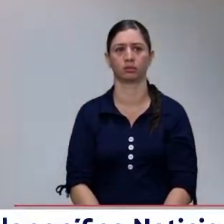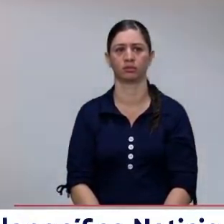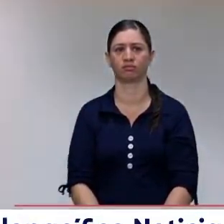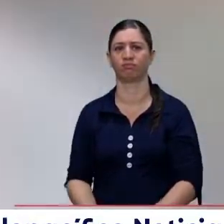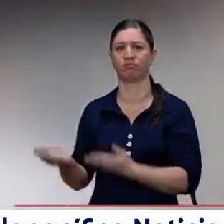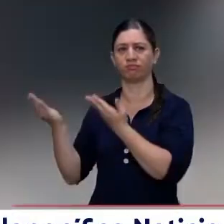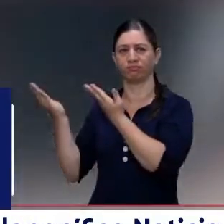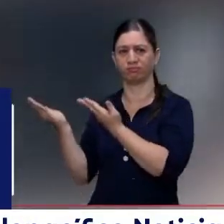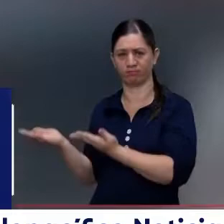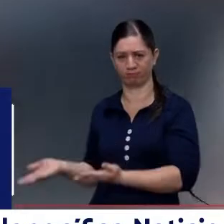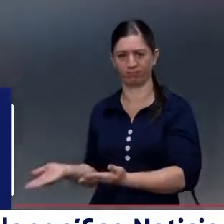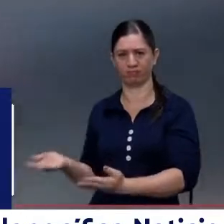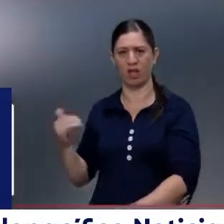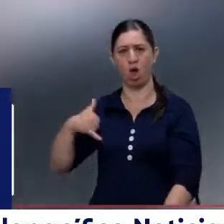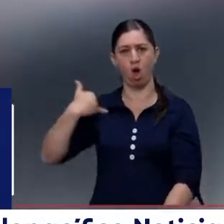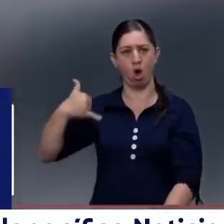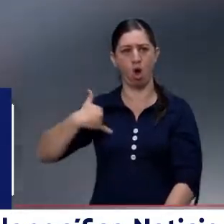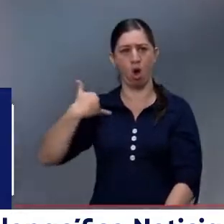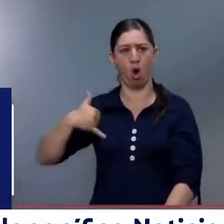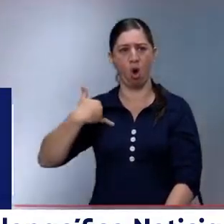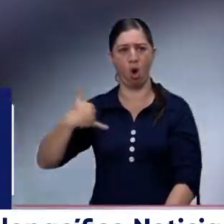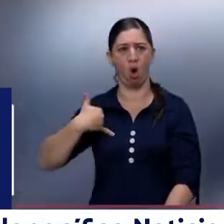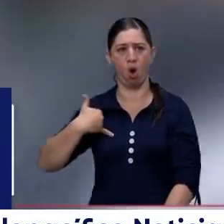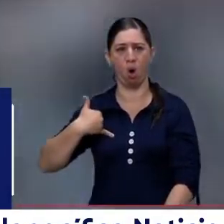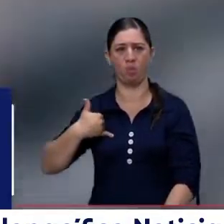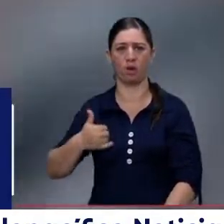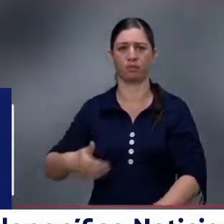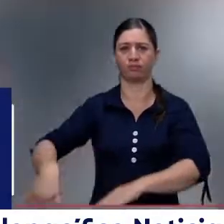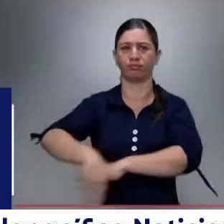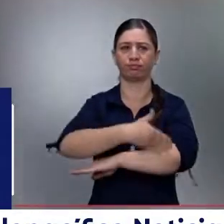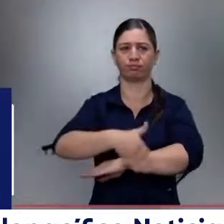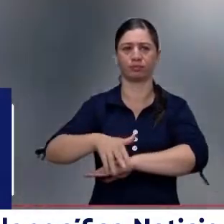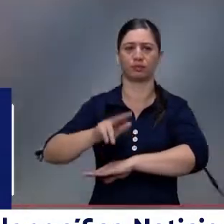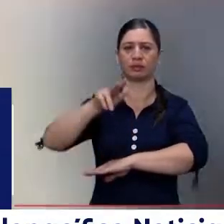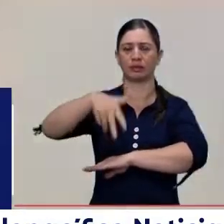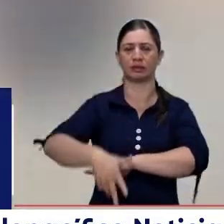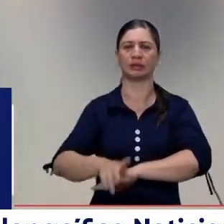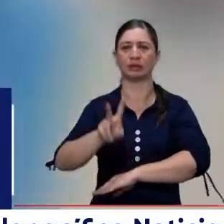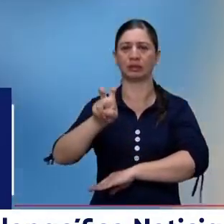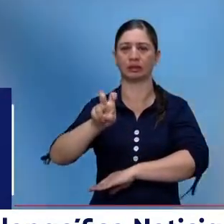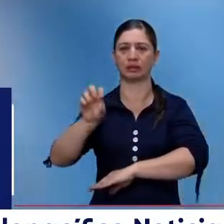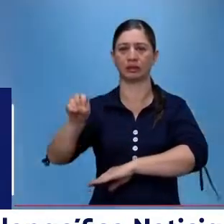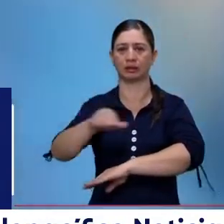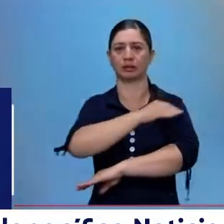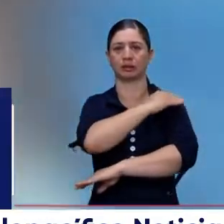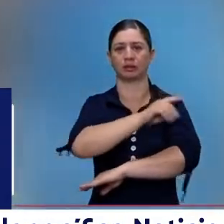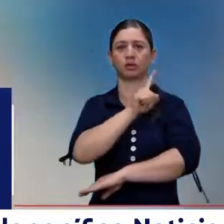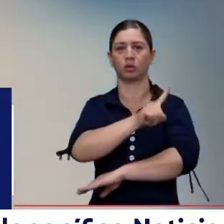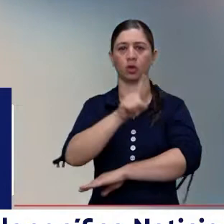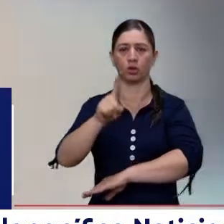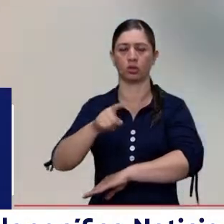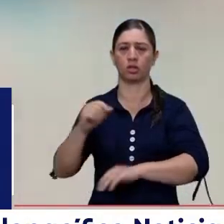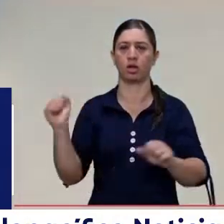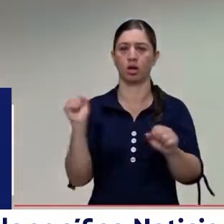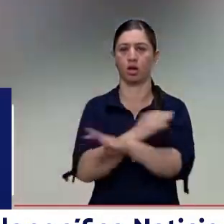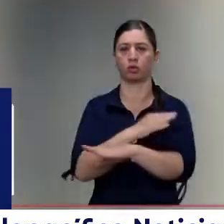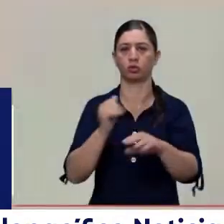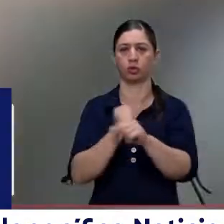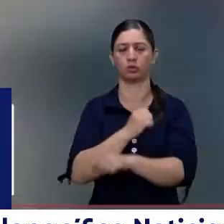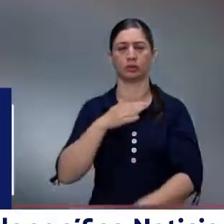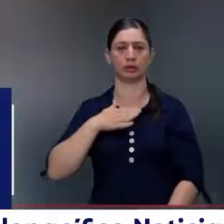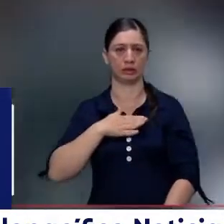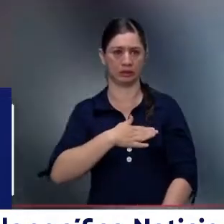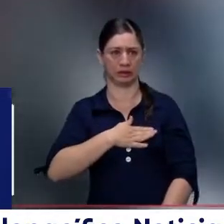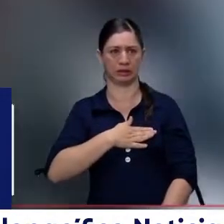Este es el momento en que una joven tropieza con el hueco sobre la calle 70 con carrera 11 de la autopista Simón Bolívar y